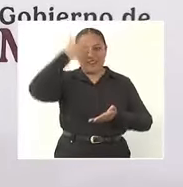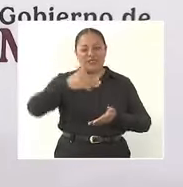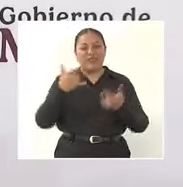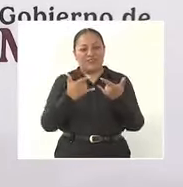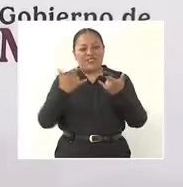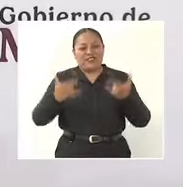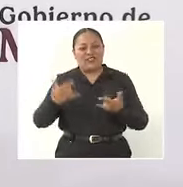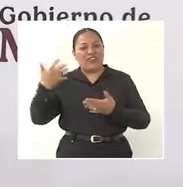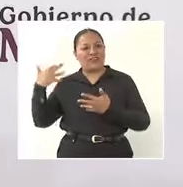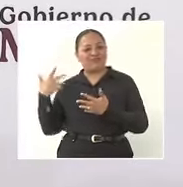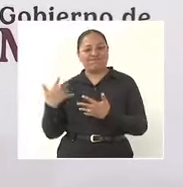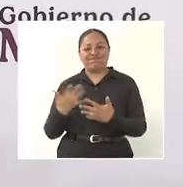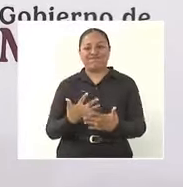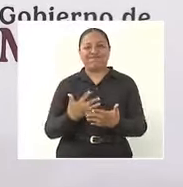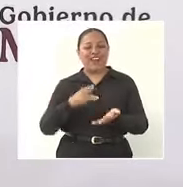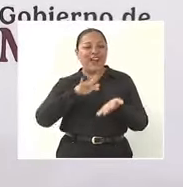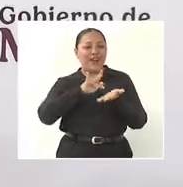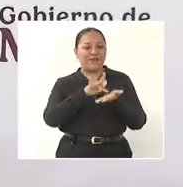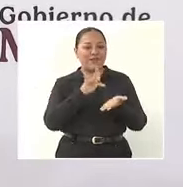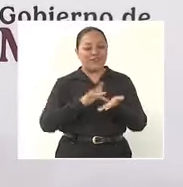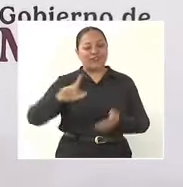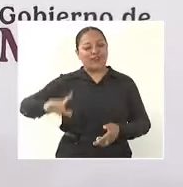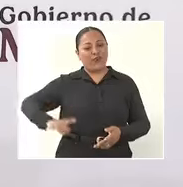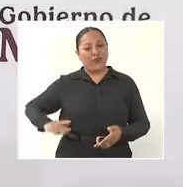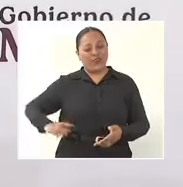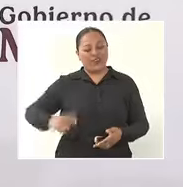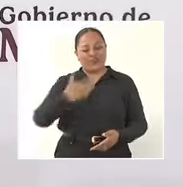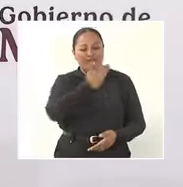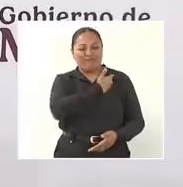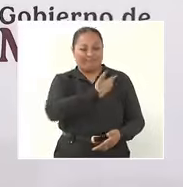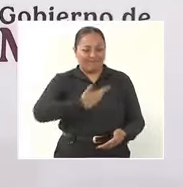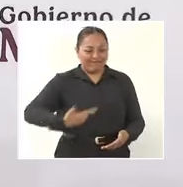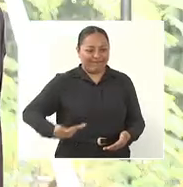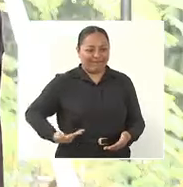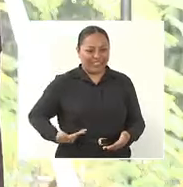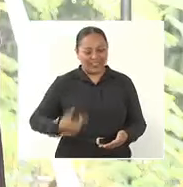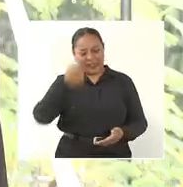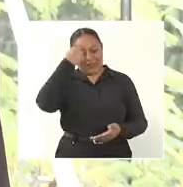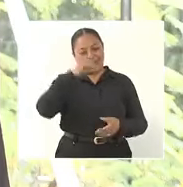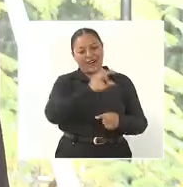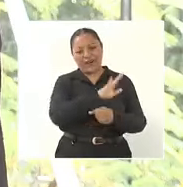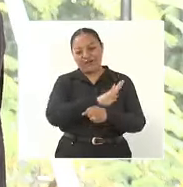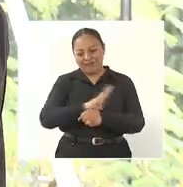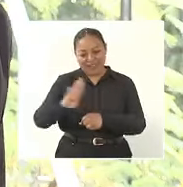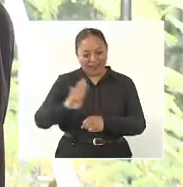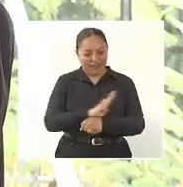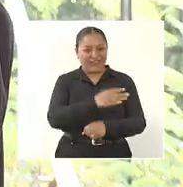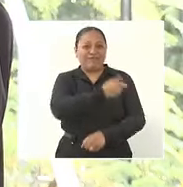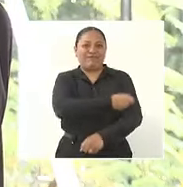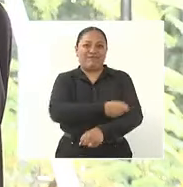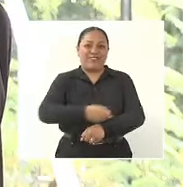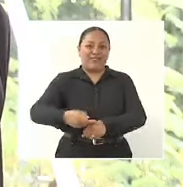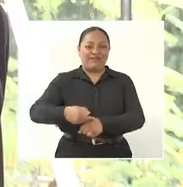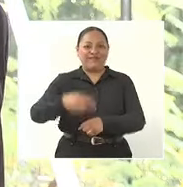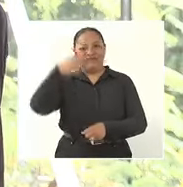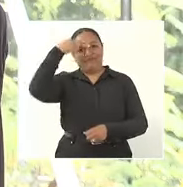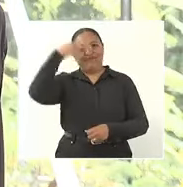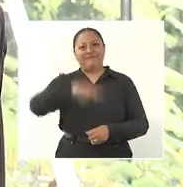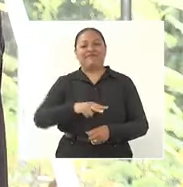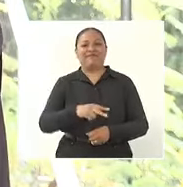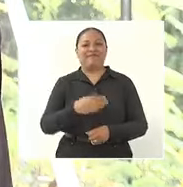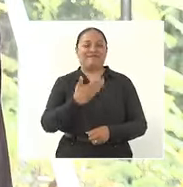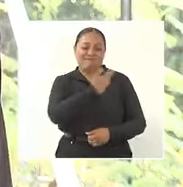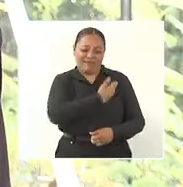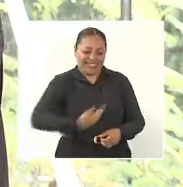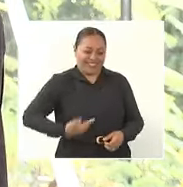apoyar a su gobierno en todo aquello que beneficie a las familias. Presidenta, le damos la bienvenida a esta,